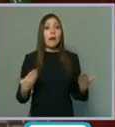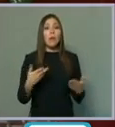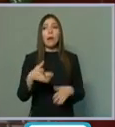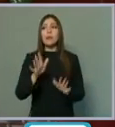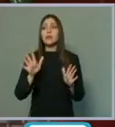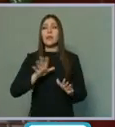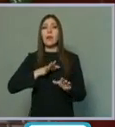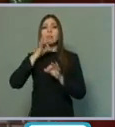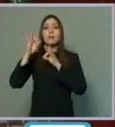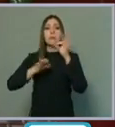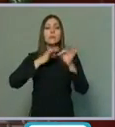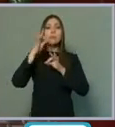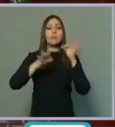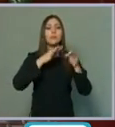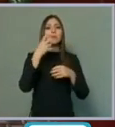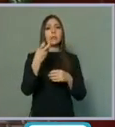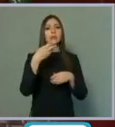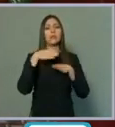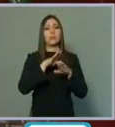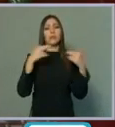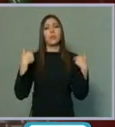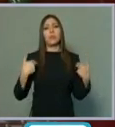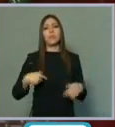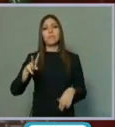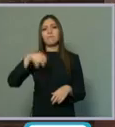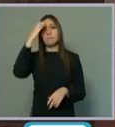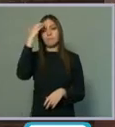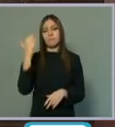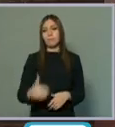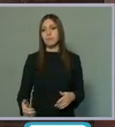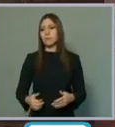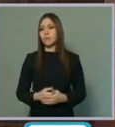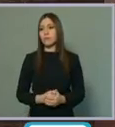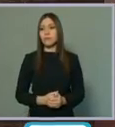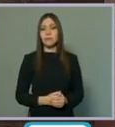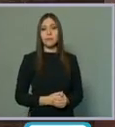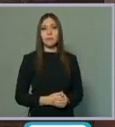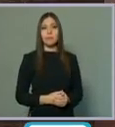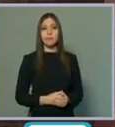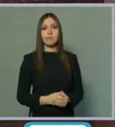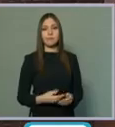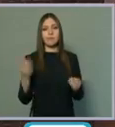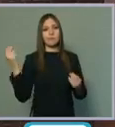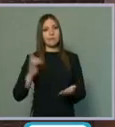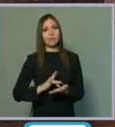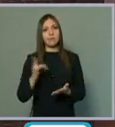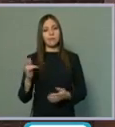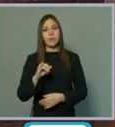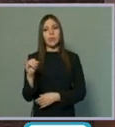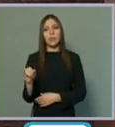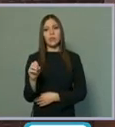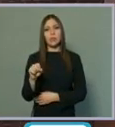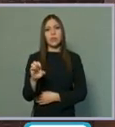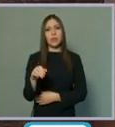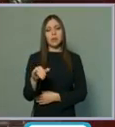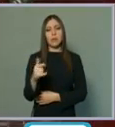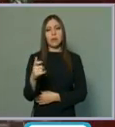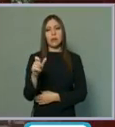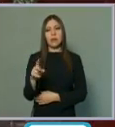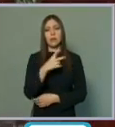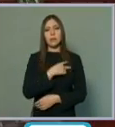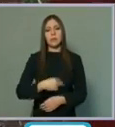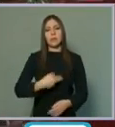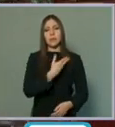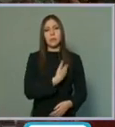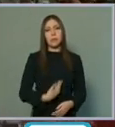difundiendo todas estas situaciones humanitarias pues, terribles, ¿no? Pues muchísimas gracias, de verdad, a José Miguel Buendía, vicepresidente jurídico de